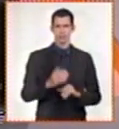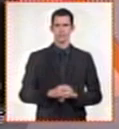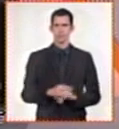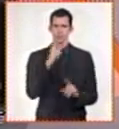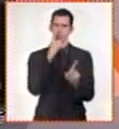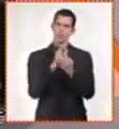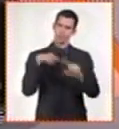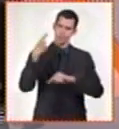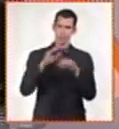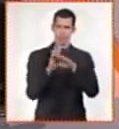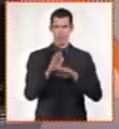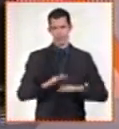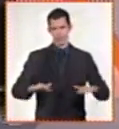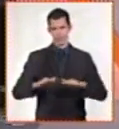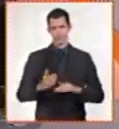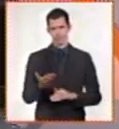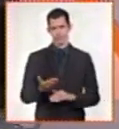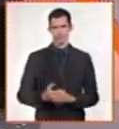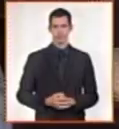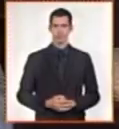próxima mesa redonda.